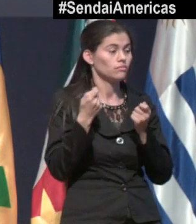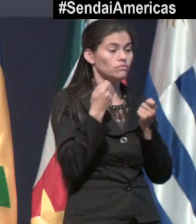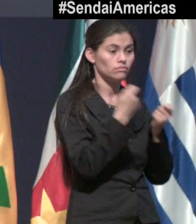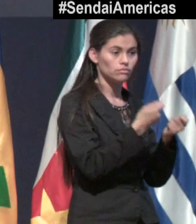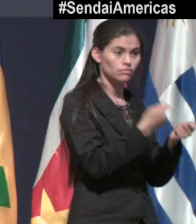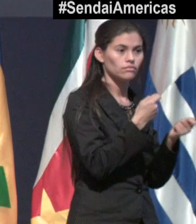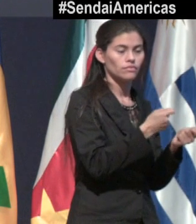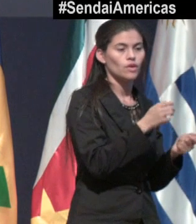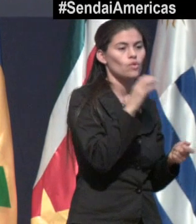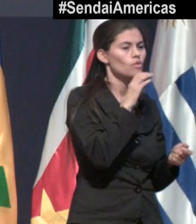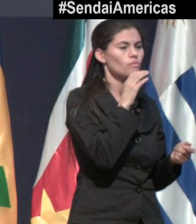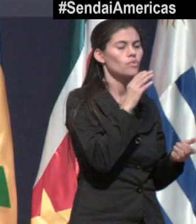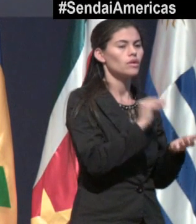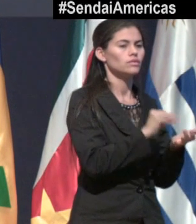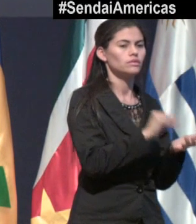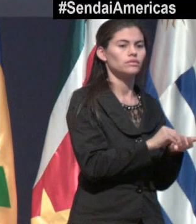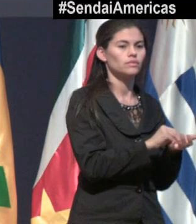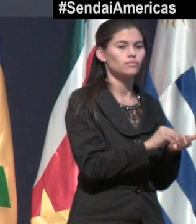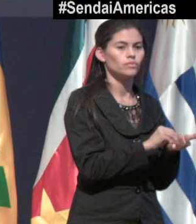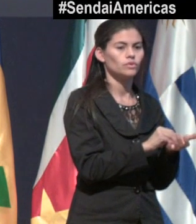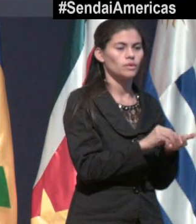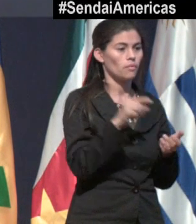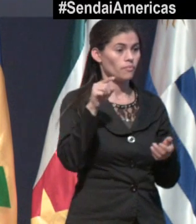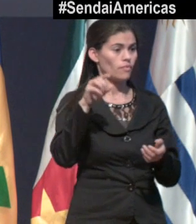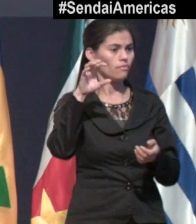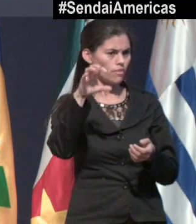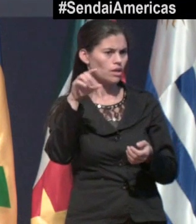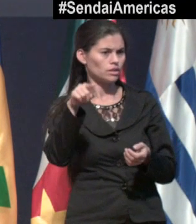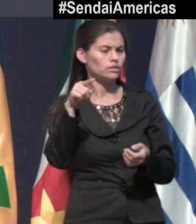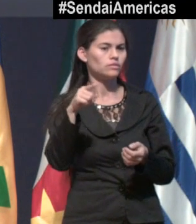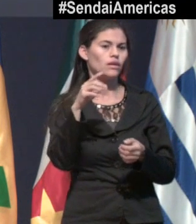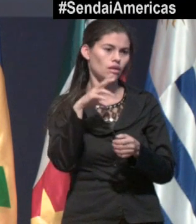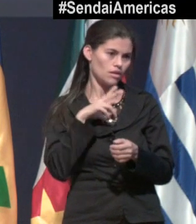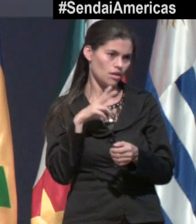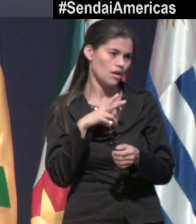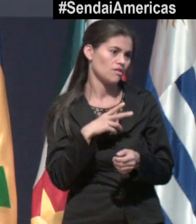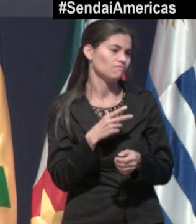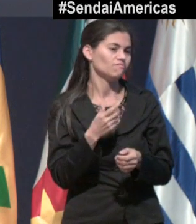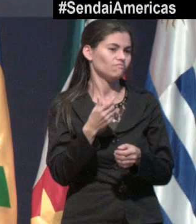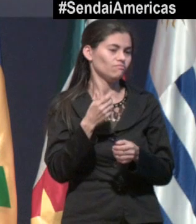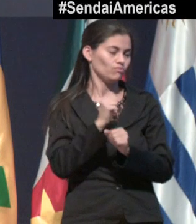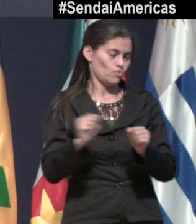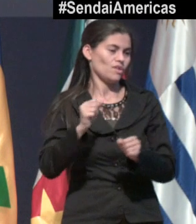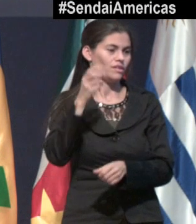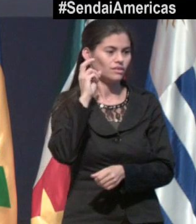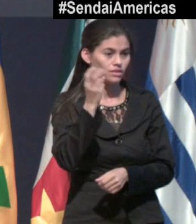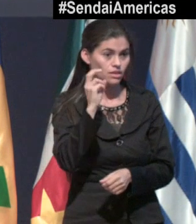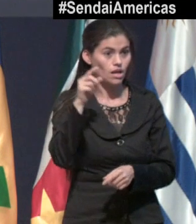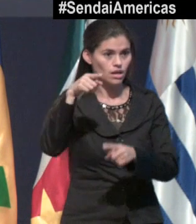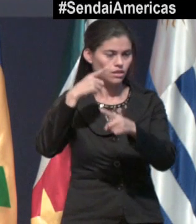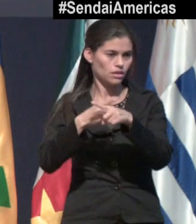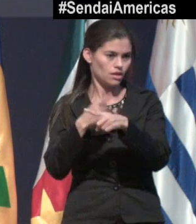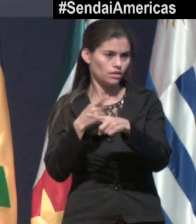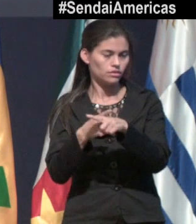bajado prácticamente a cero, un país inclusive con riesgos bajos a medianos, que sería el caso de